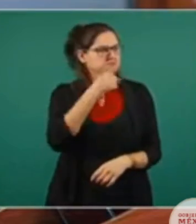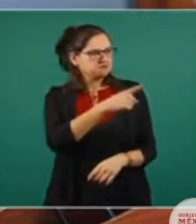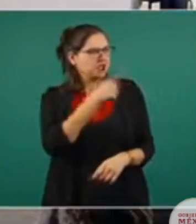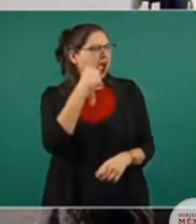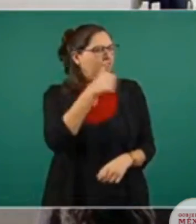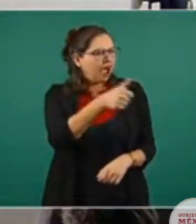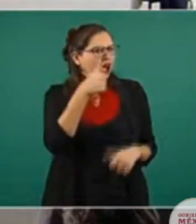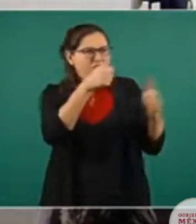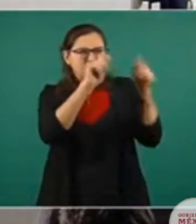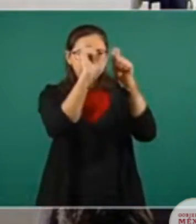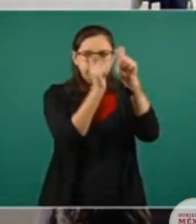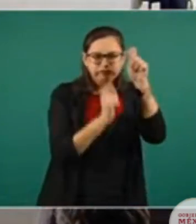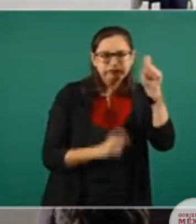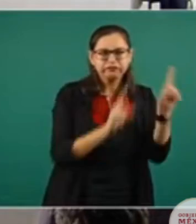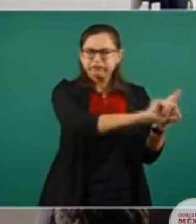porque